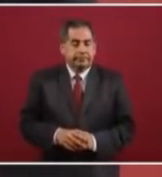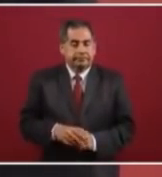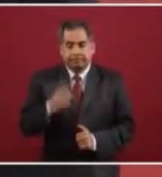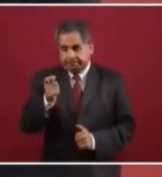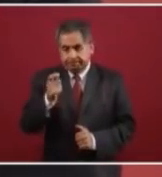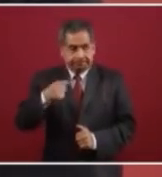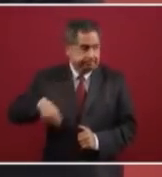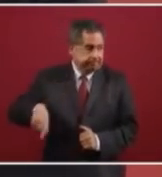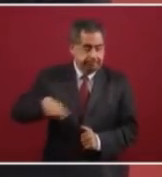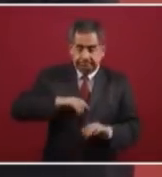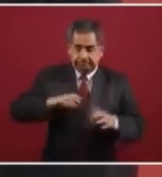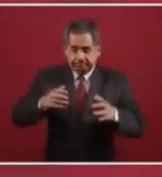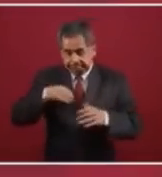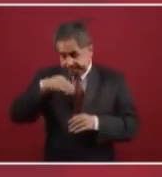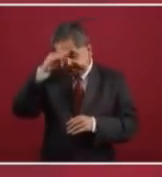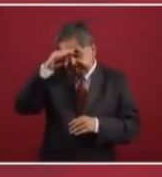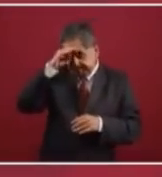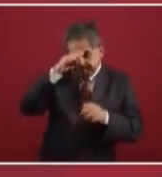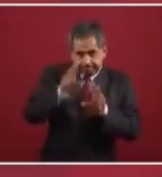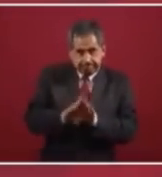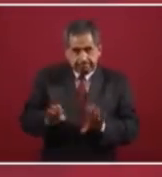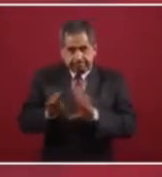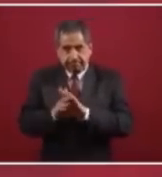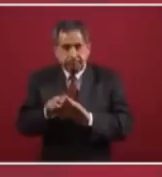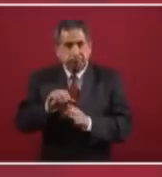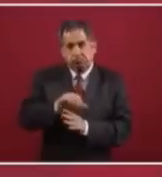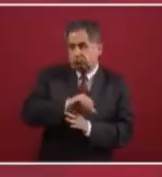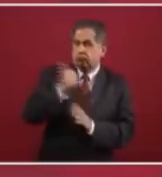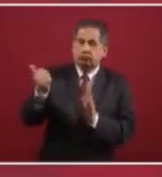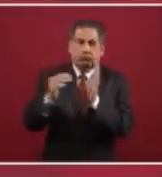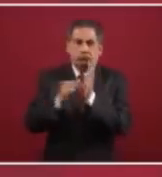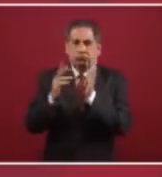tenemos que buscar otro modelo,